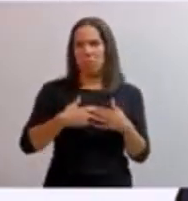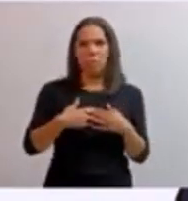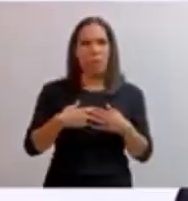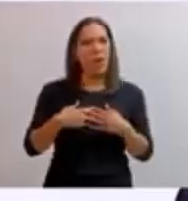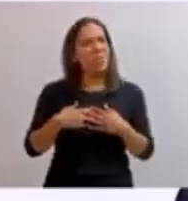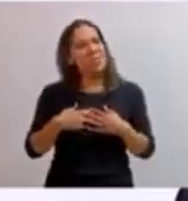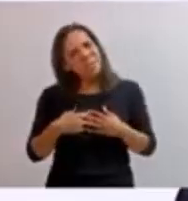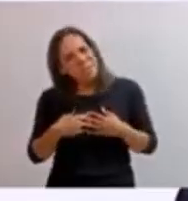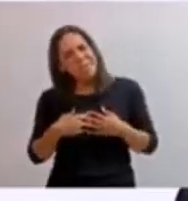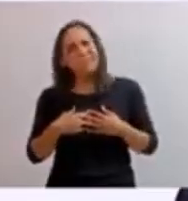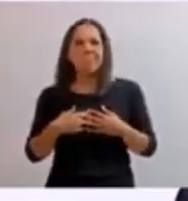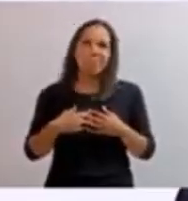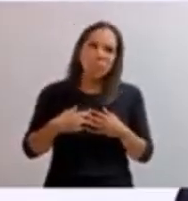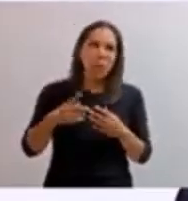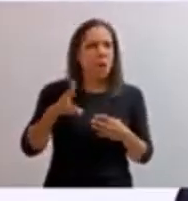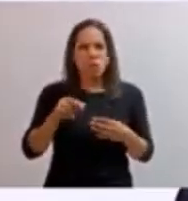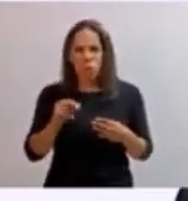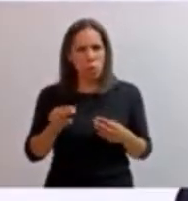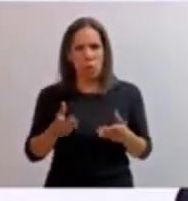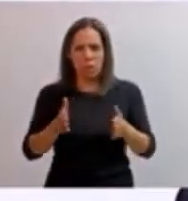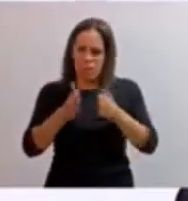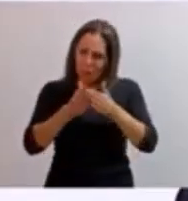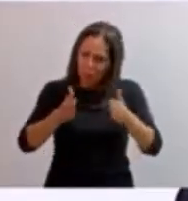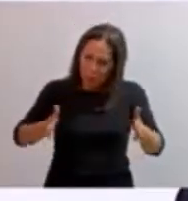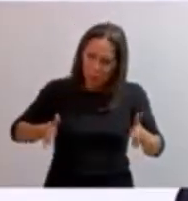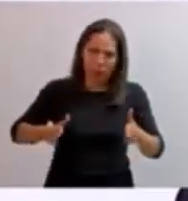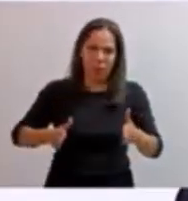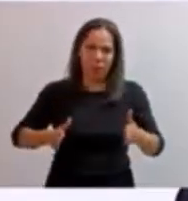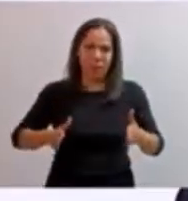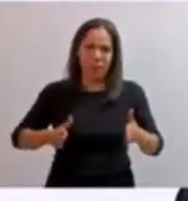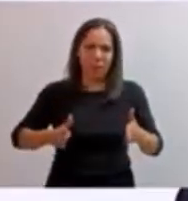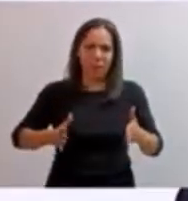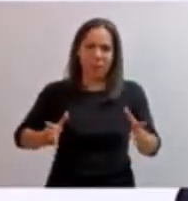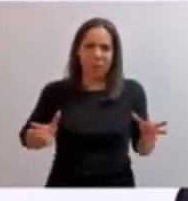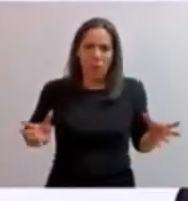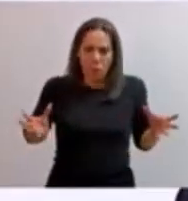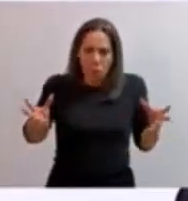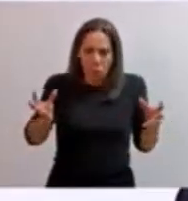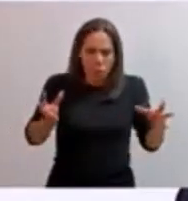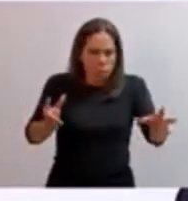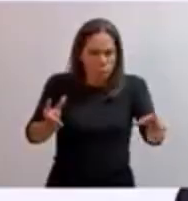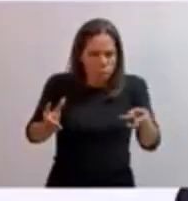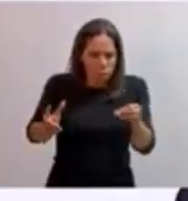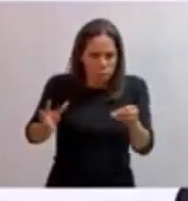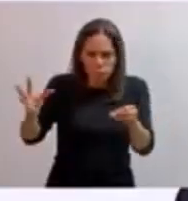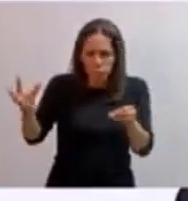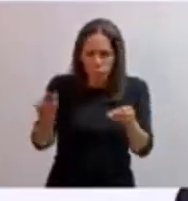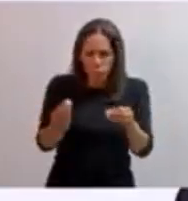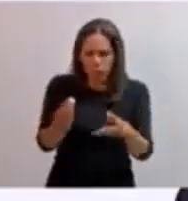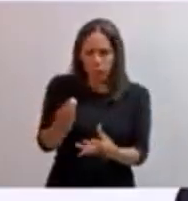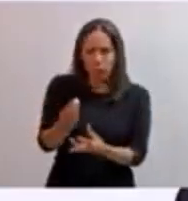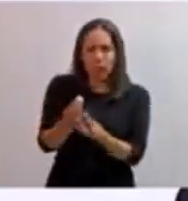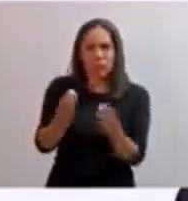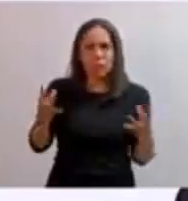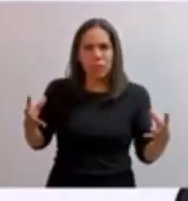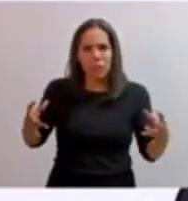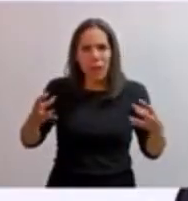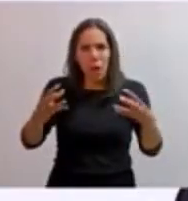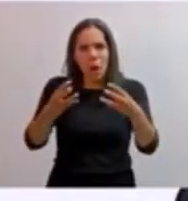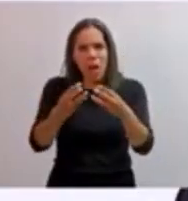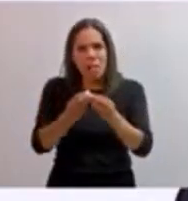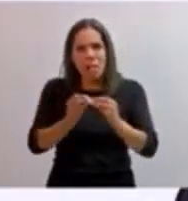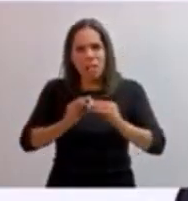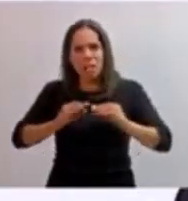la propuesta es justamente trasladarse hacia otra